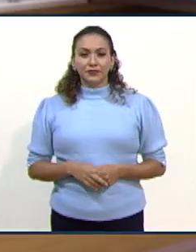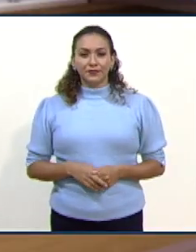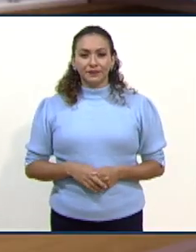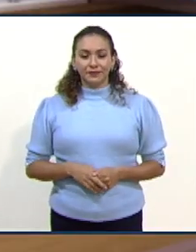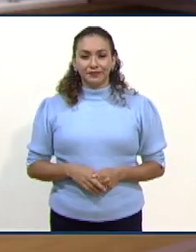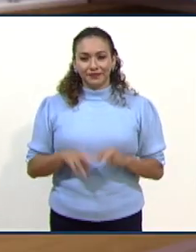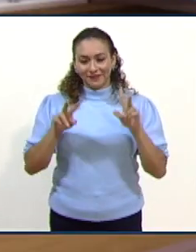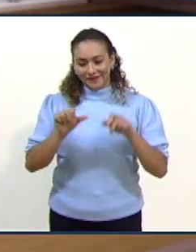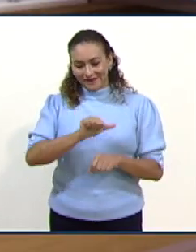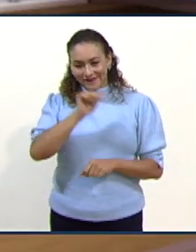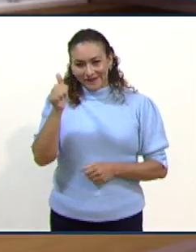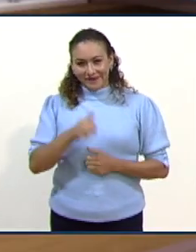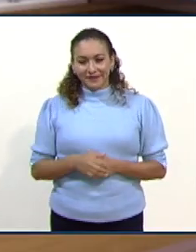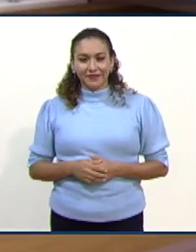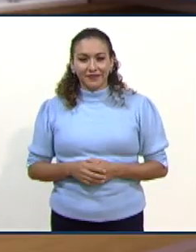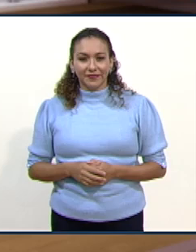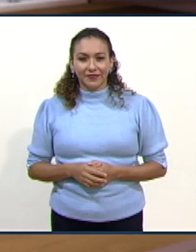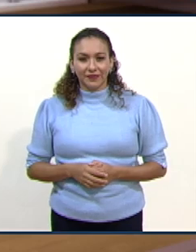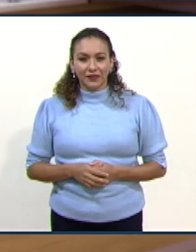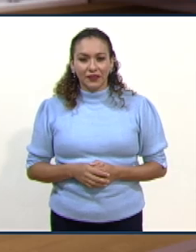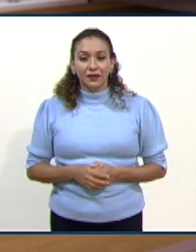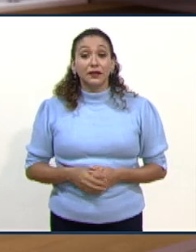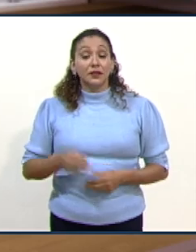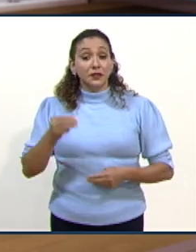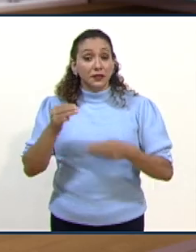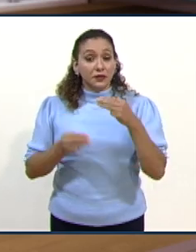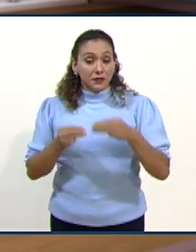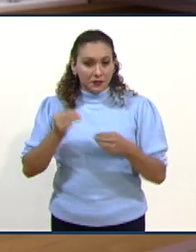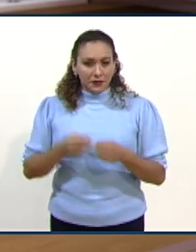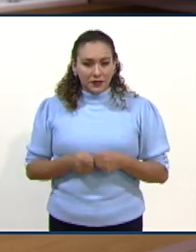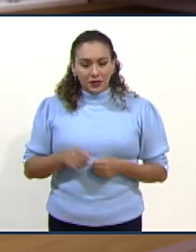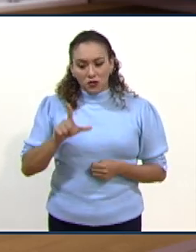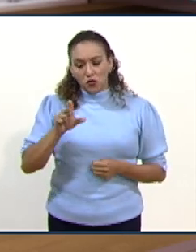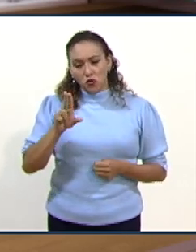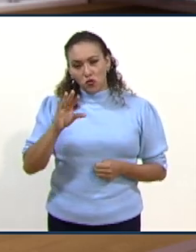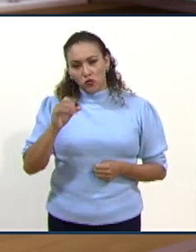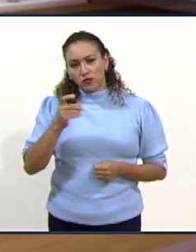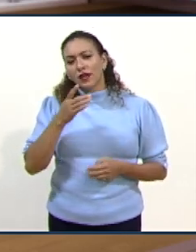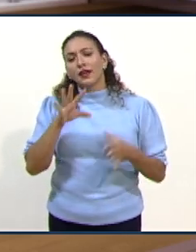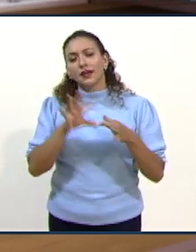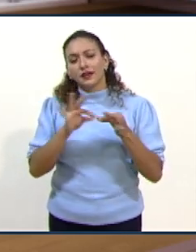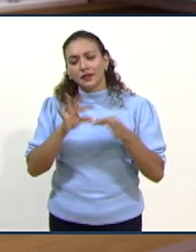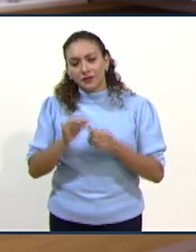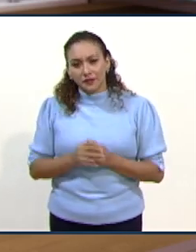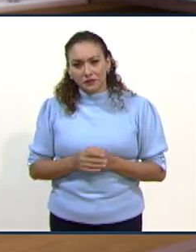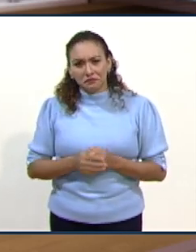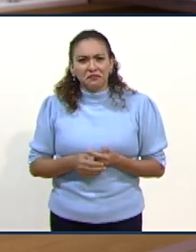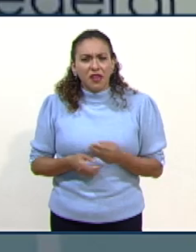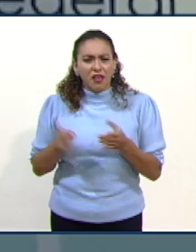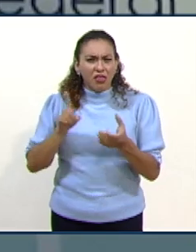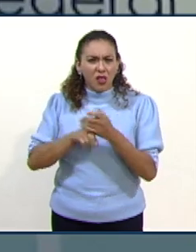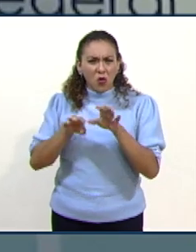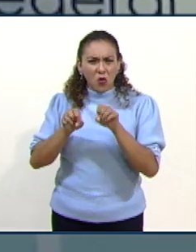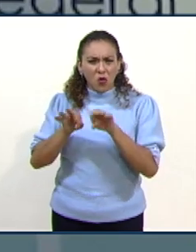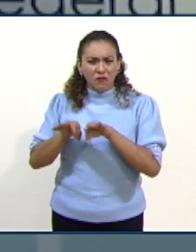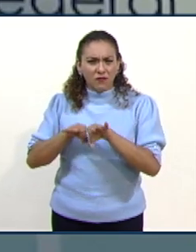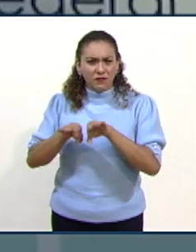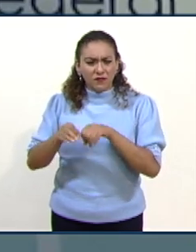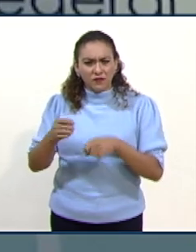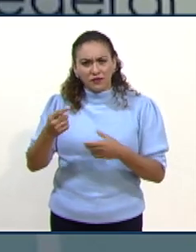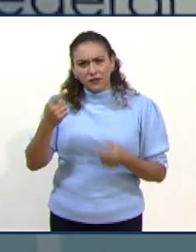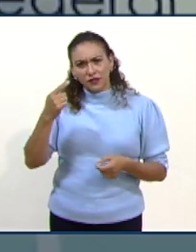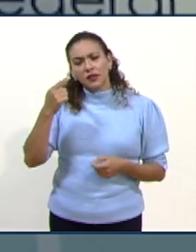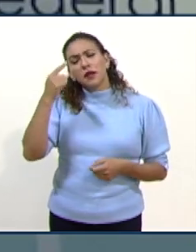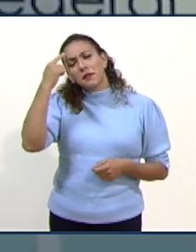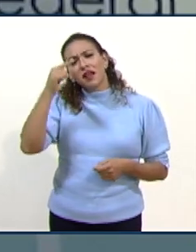Y en más temas, la magistrada Angélica Lucio Rosales explicó en qué consiste la labor de los tribunales de apelación,